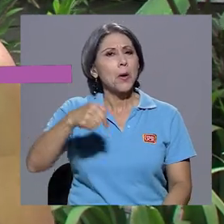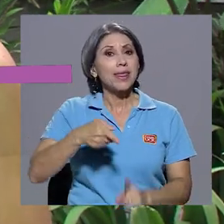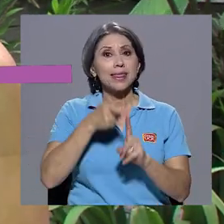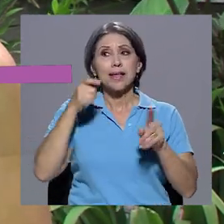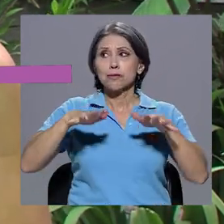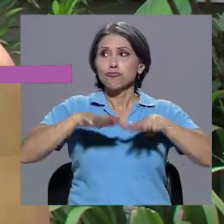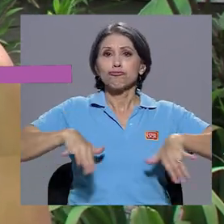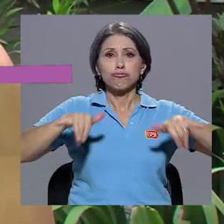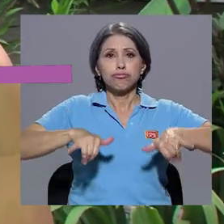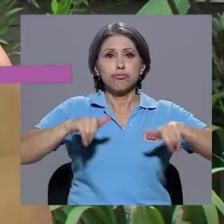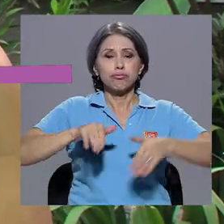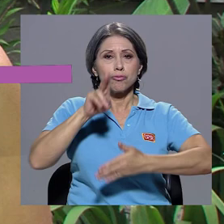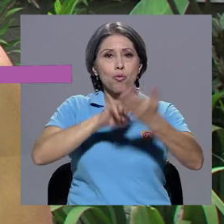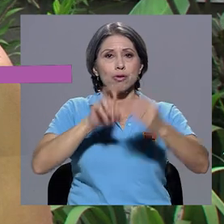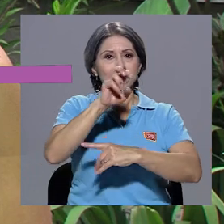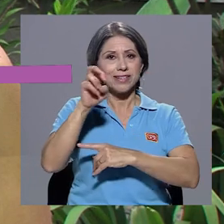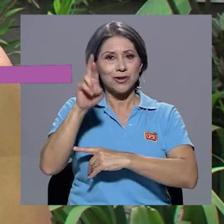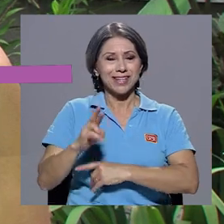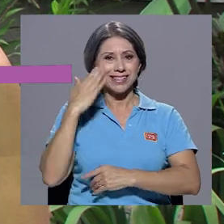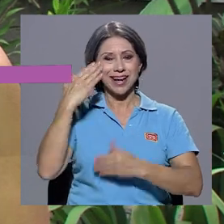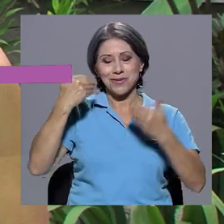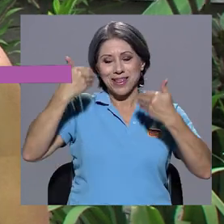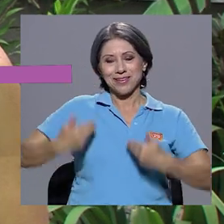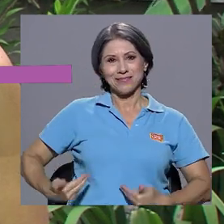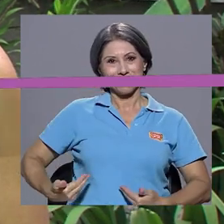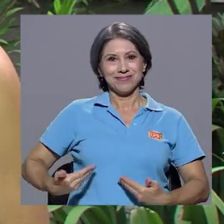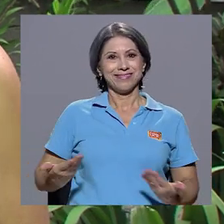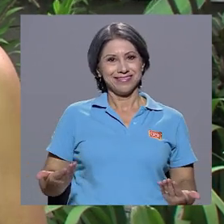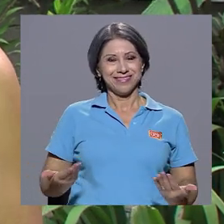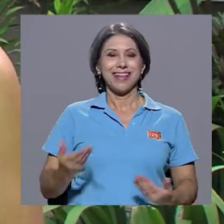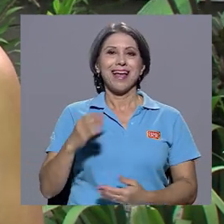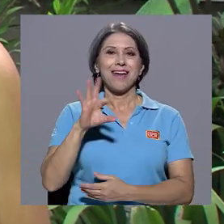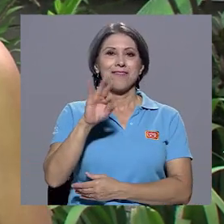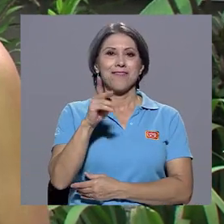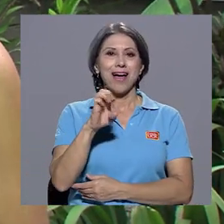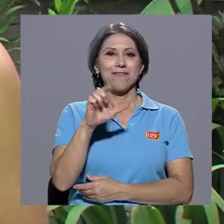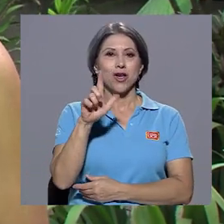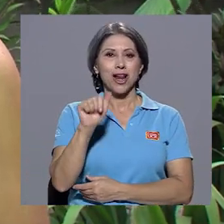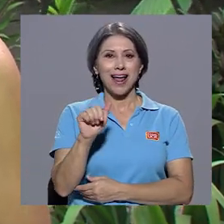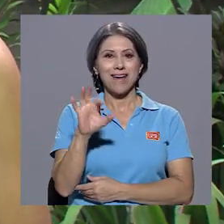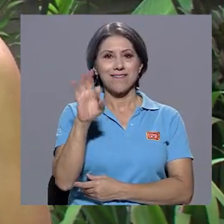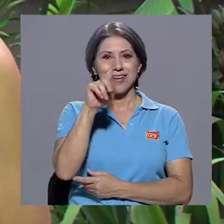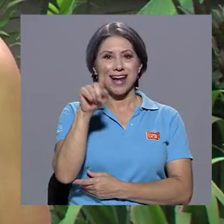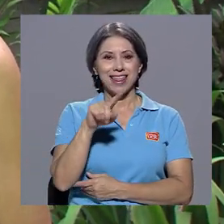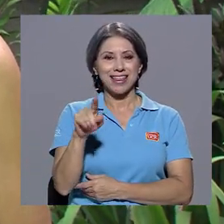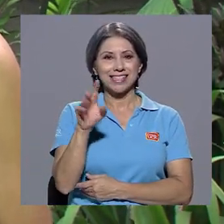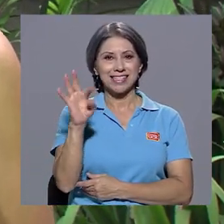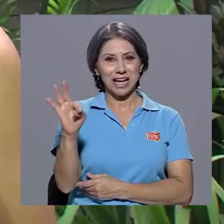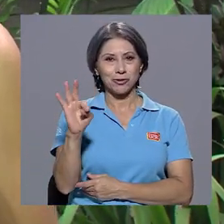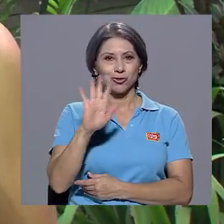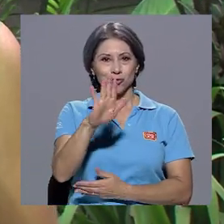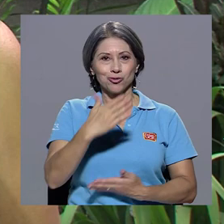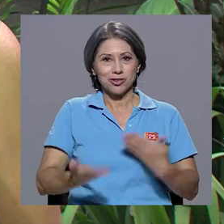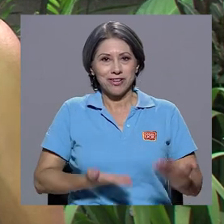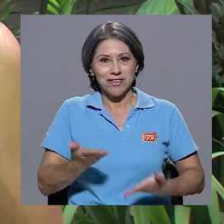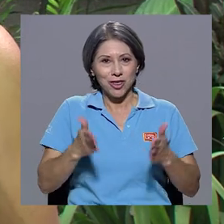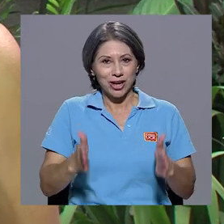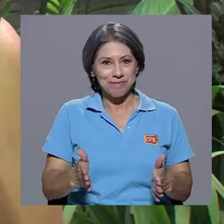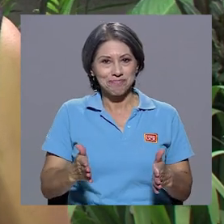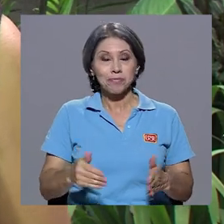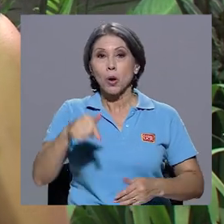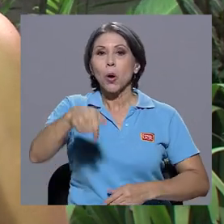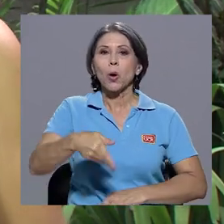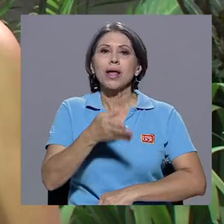de hoy, desde el campus de la Universidad de Costa Rica, les saluda su servidora, Fabiola Fernández Trejos. Y hoy,